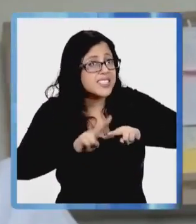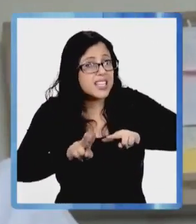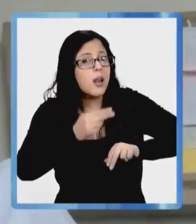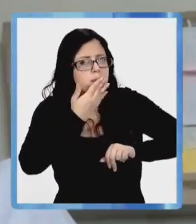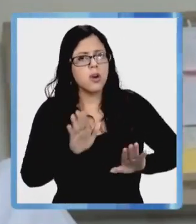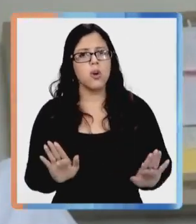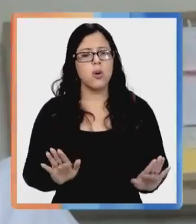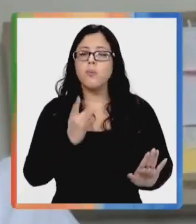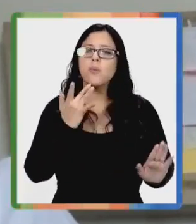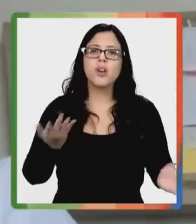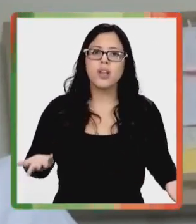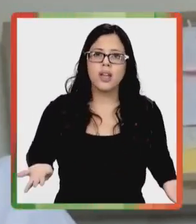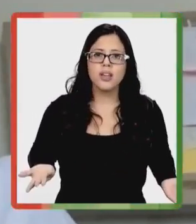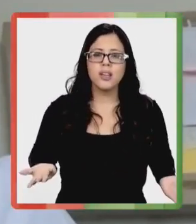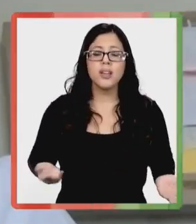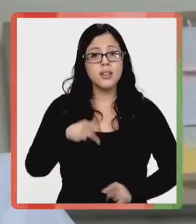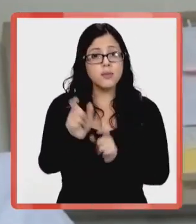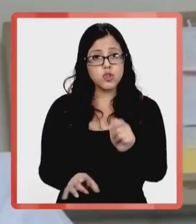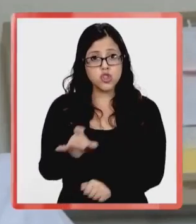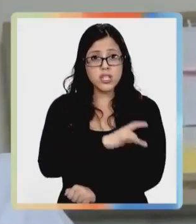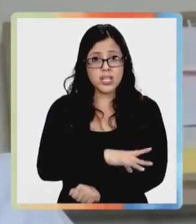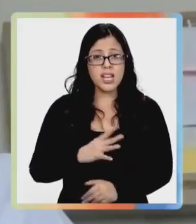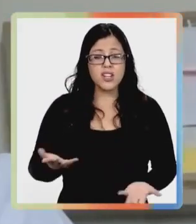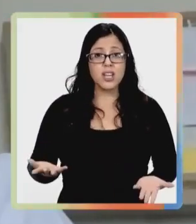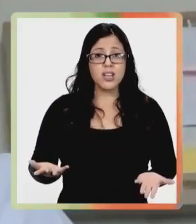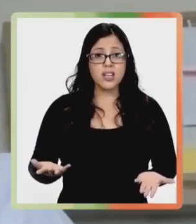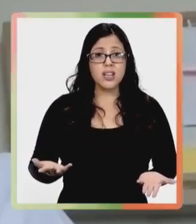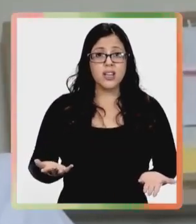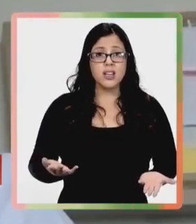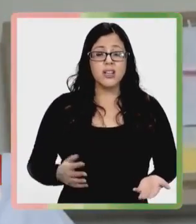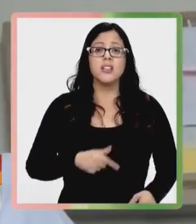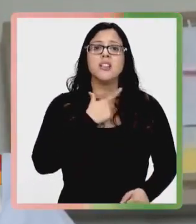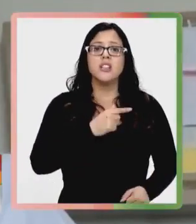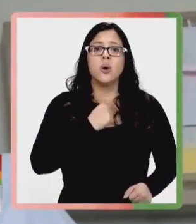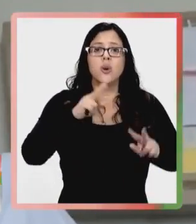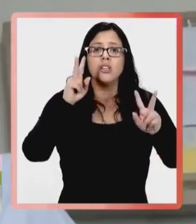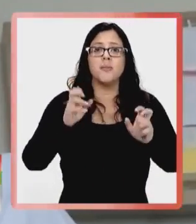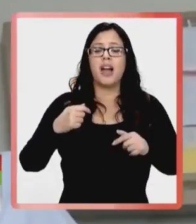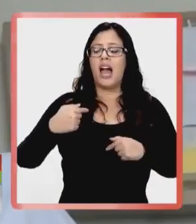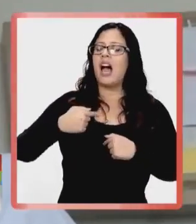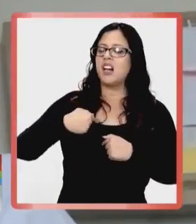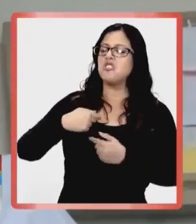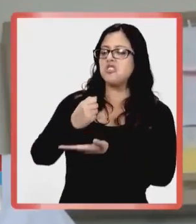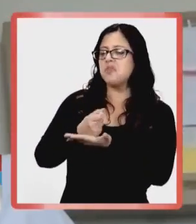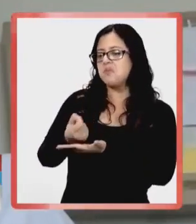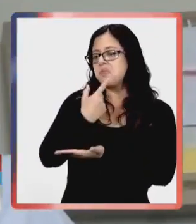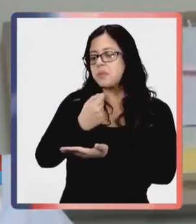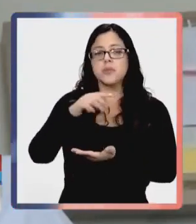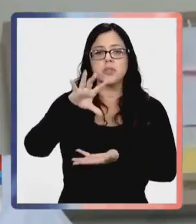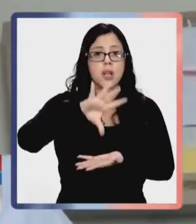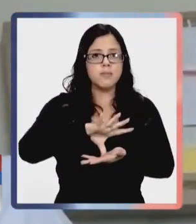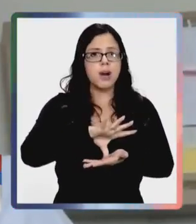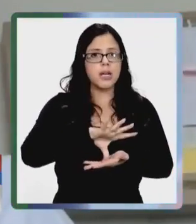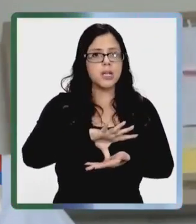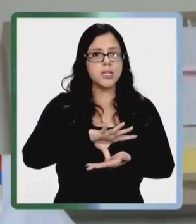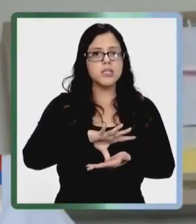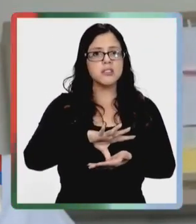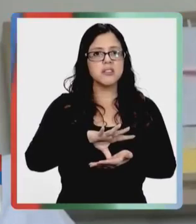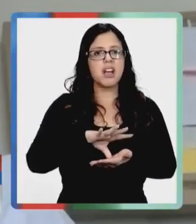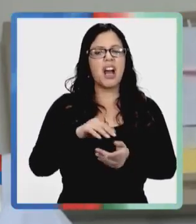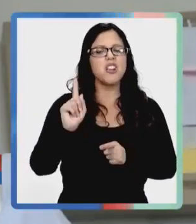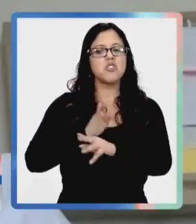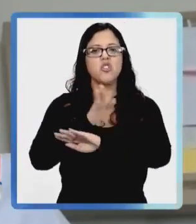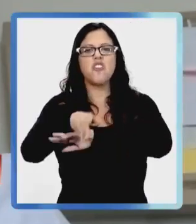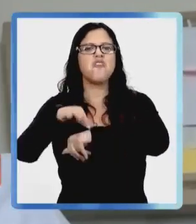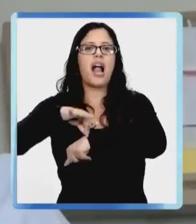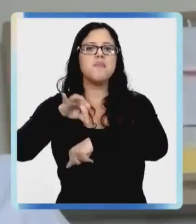hacer. ¿Por qué? Porque los chilenos somos adictos a la automedicación. Creo que uno de los países que más se automedica porque